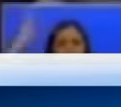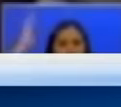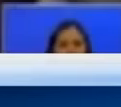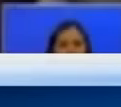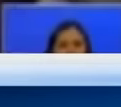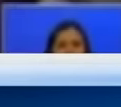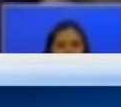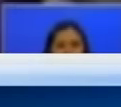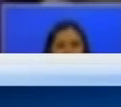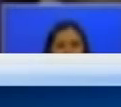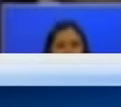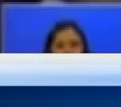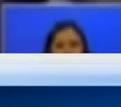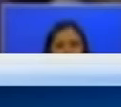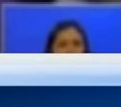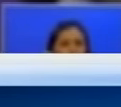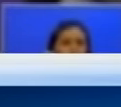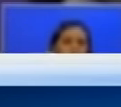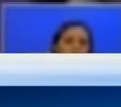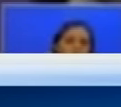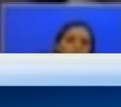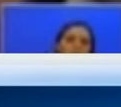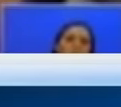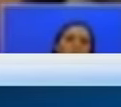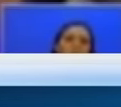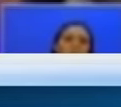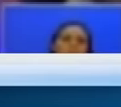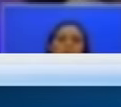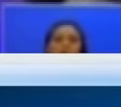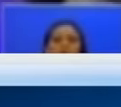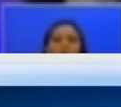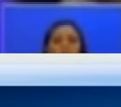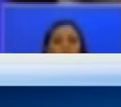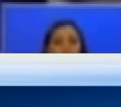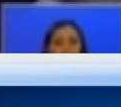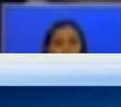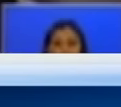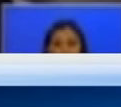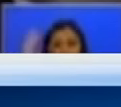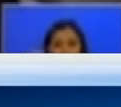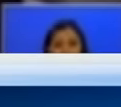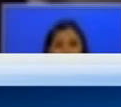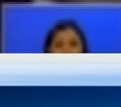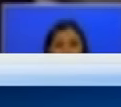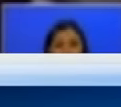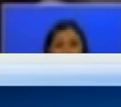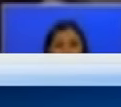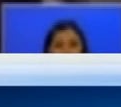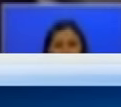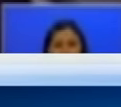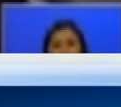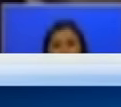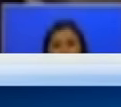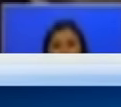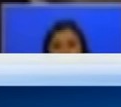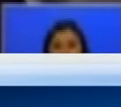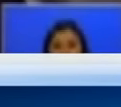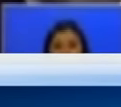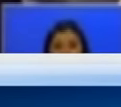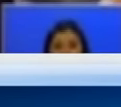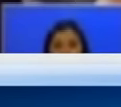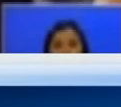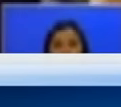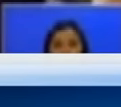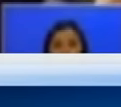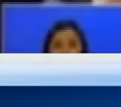tienen que ganar más de 900 dólares mensuales. Los pobres no te ganan 900 dólares mensuales. Pero con deducciones, para pagar impuestos a la